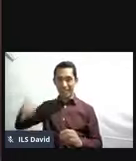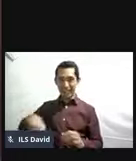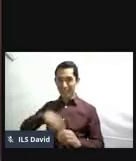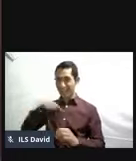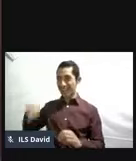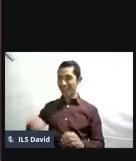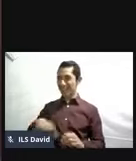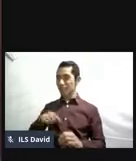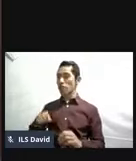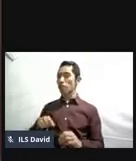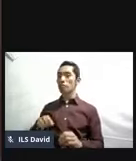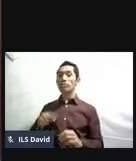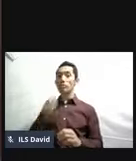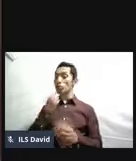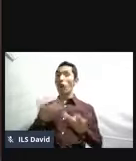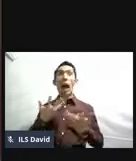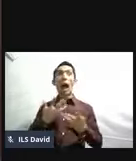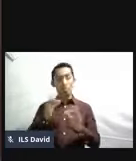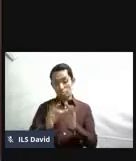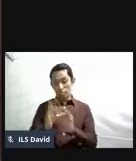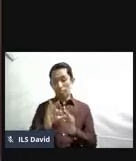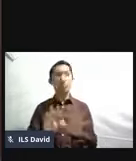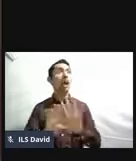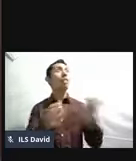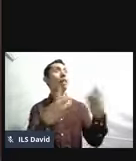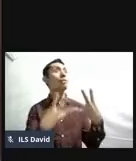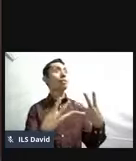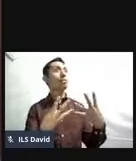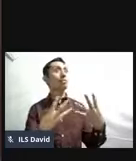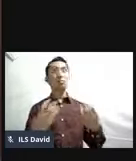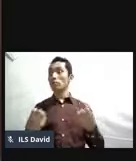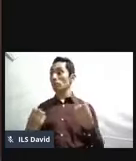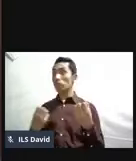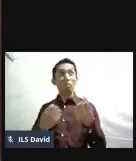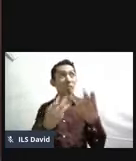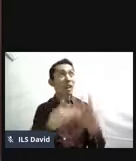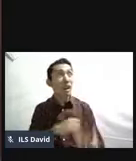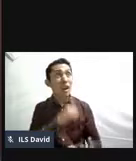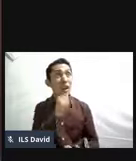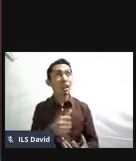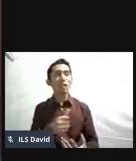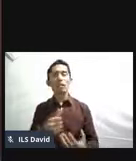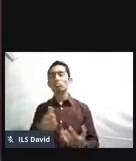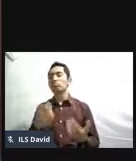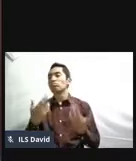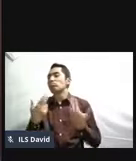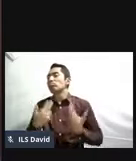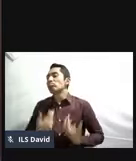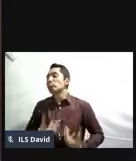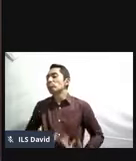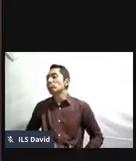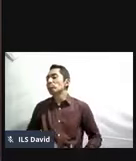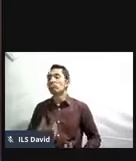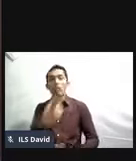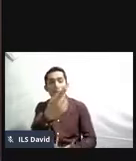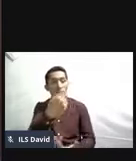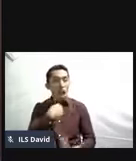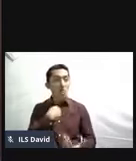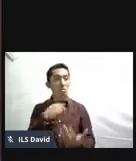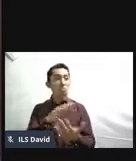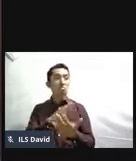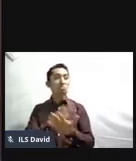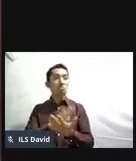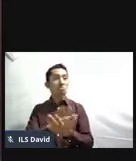de sus esfuerzos buscando que otras y otros los reconozcan. Ponía el ejemplo de la